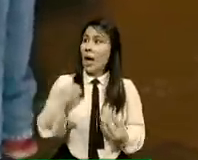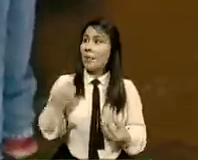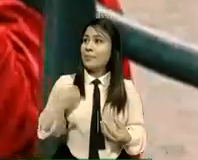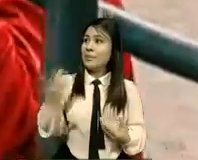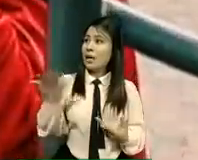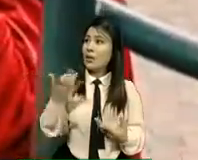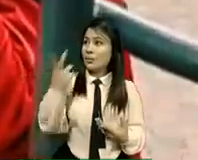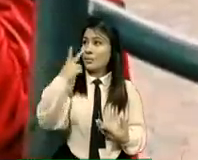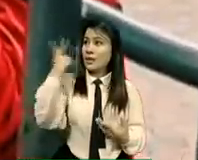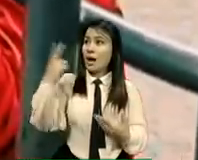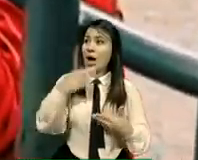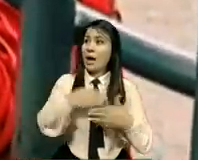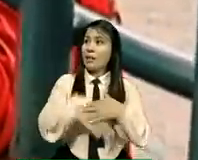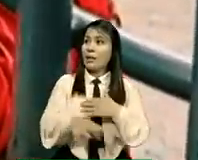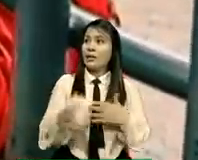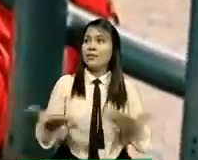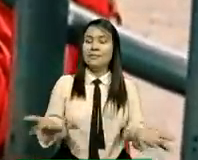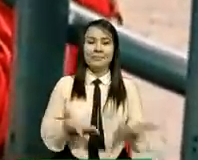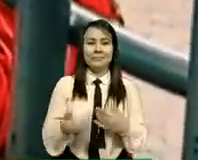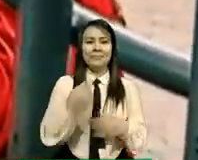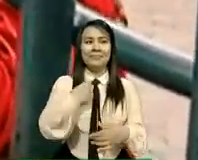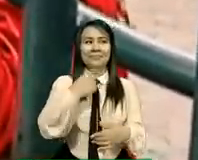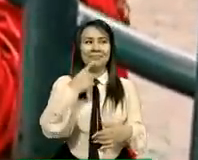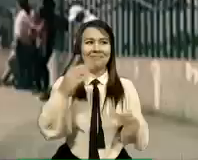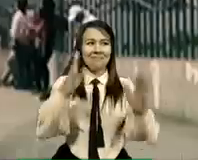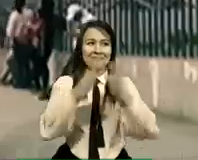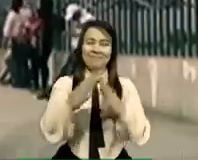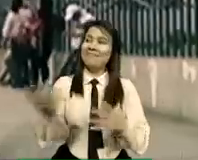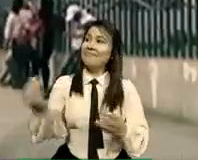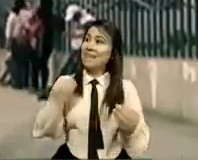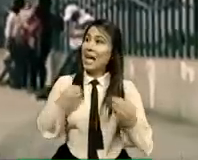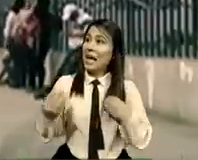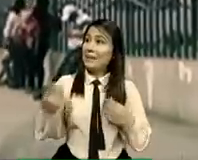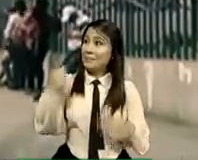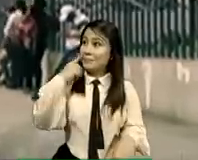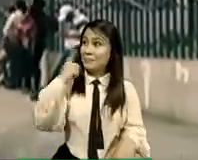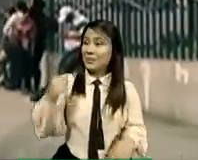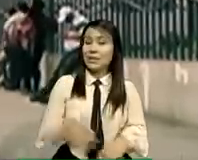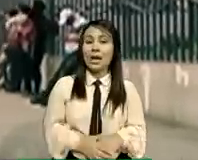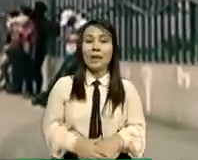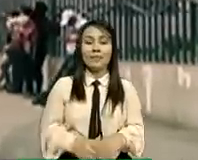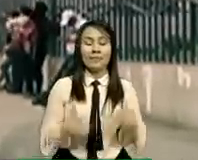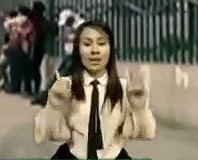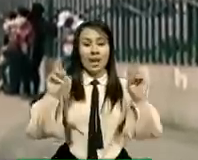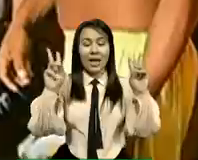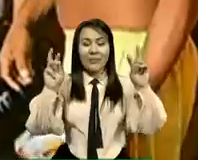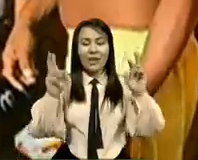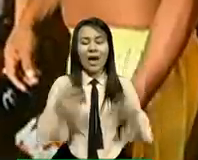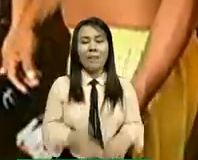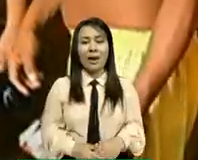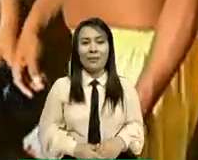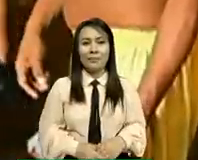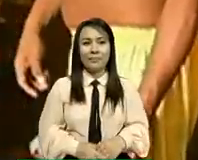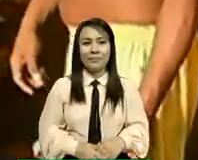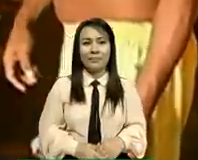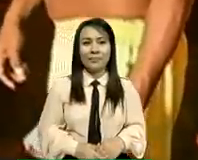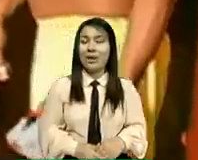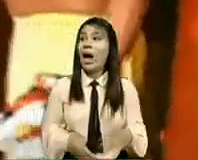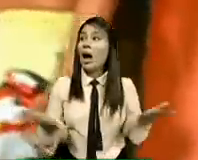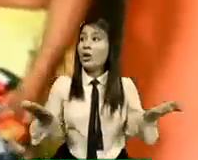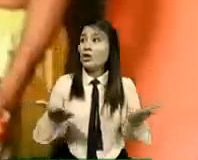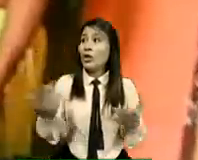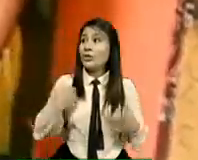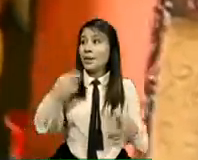años, mientras que su sobrino de 23 se encuentra hospitalizado y en estado crítico. La policía encontró en el domicilio 12